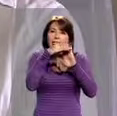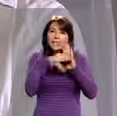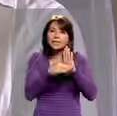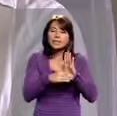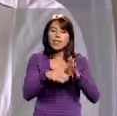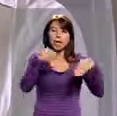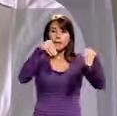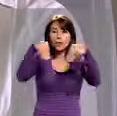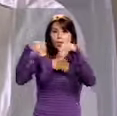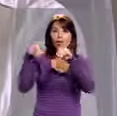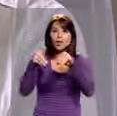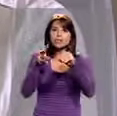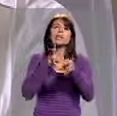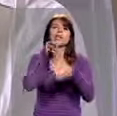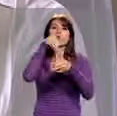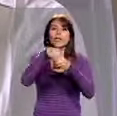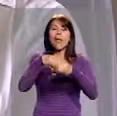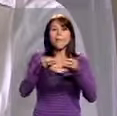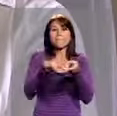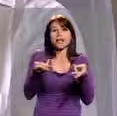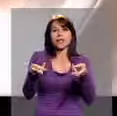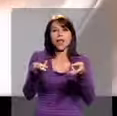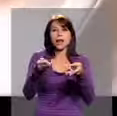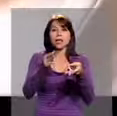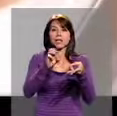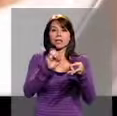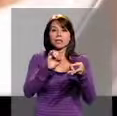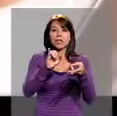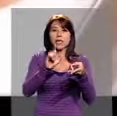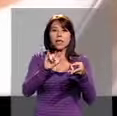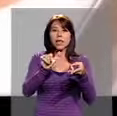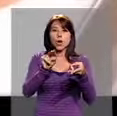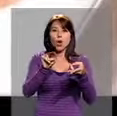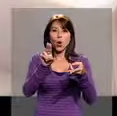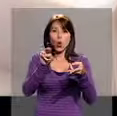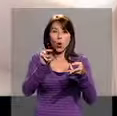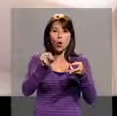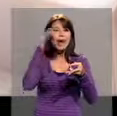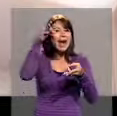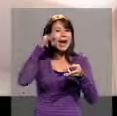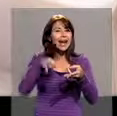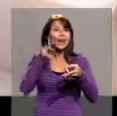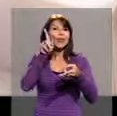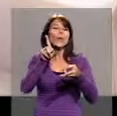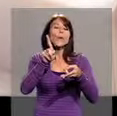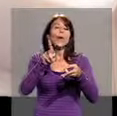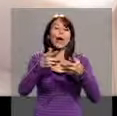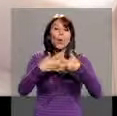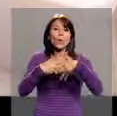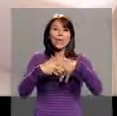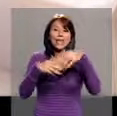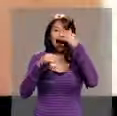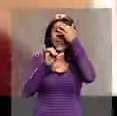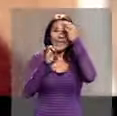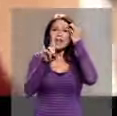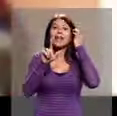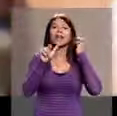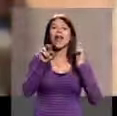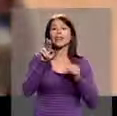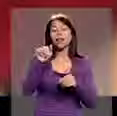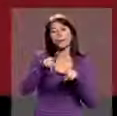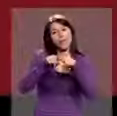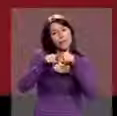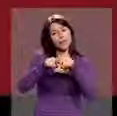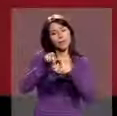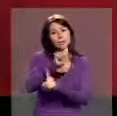lista que hicieron de proveedores incluía la parte de silicón, que provienen creo que de una compañía irlandesa. Bueno, depende